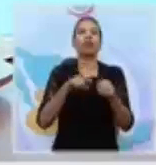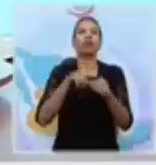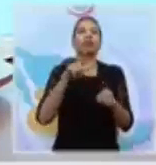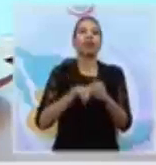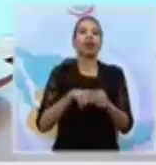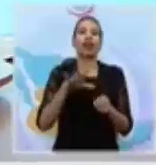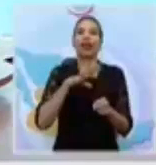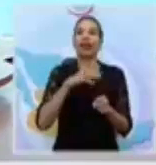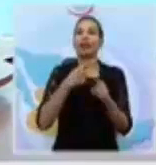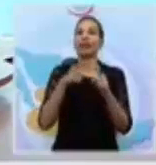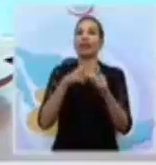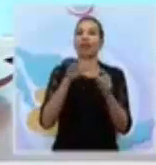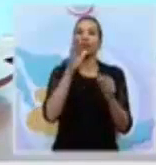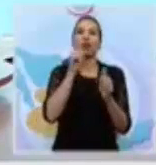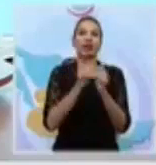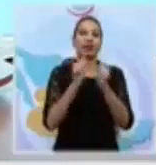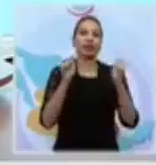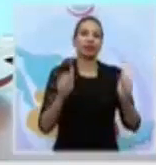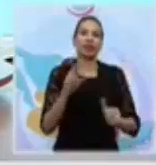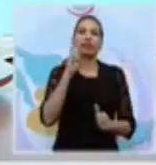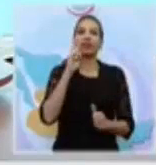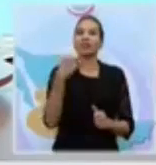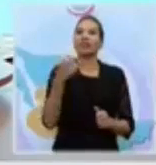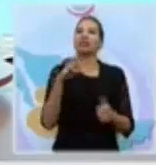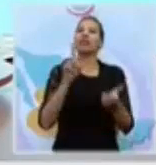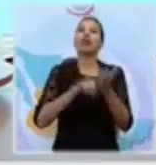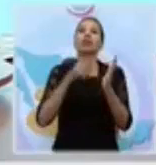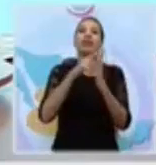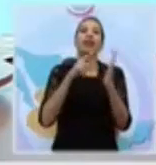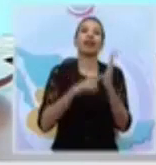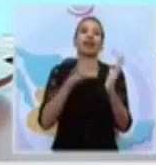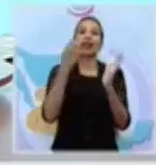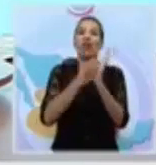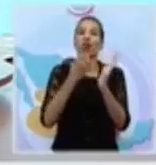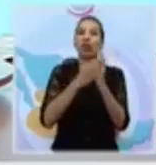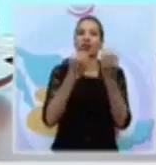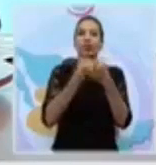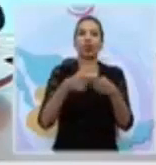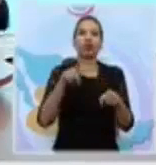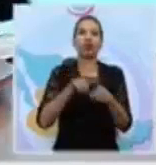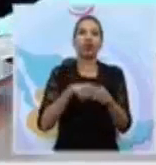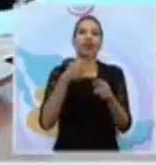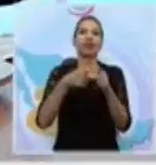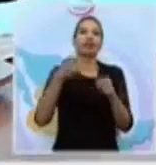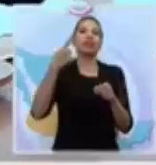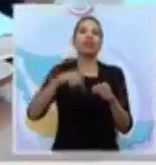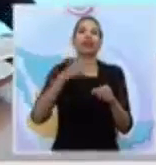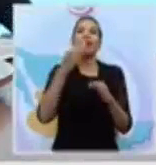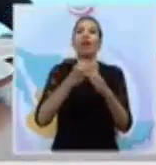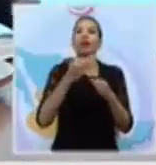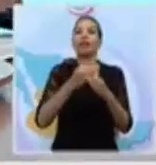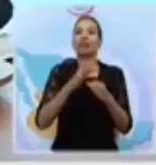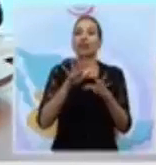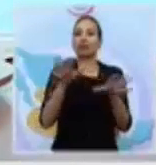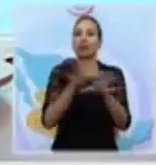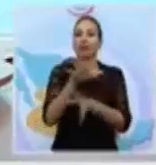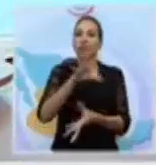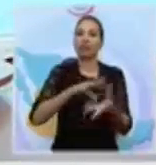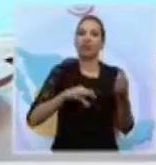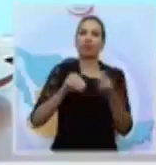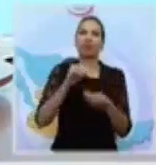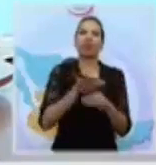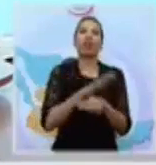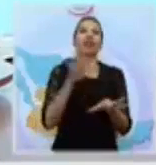que conlleva la separación tajante de la política económica y la social y la subordinación de esta a aquella.